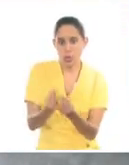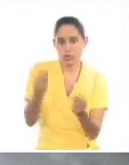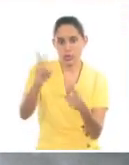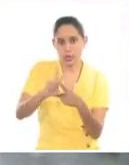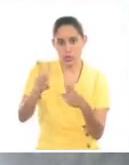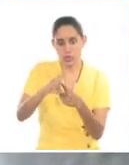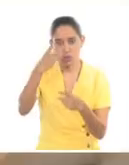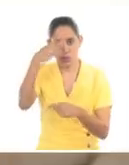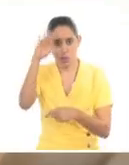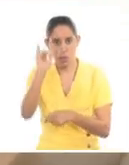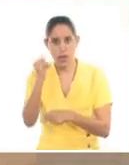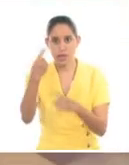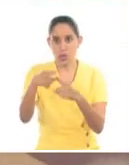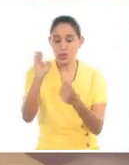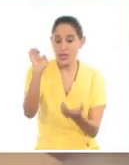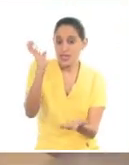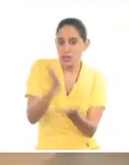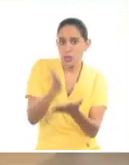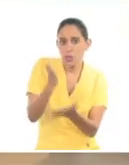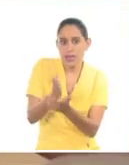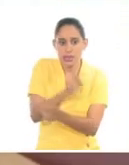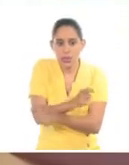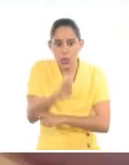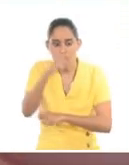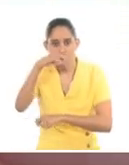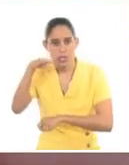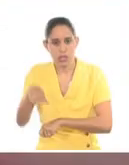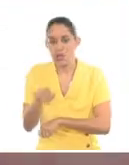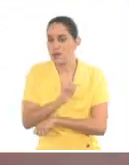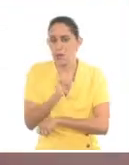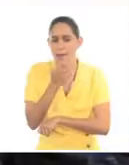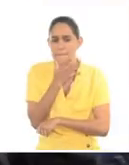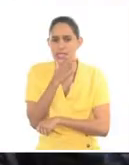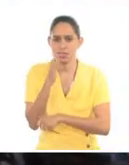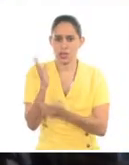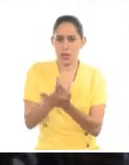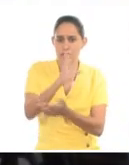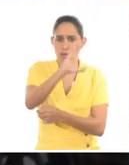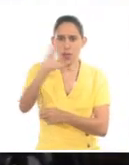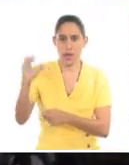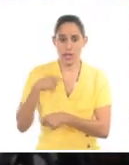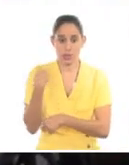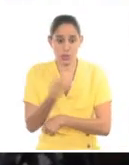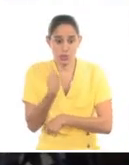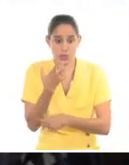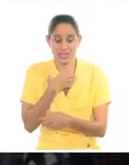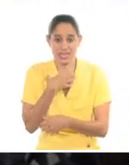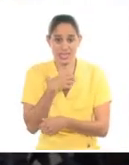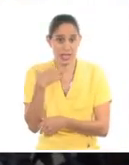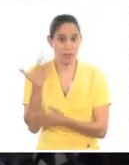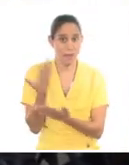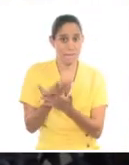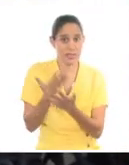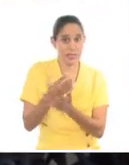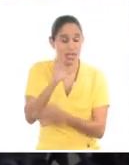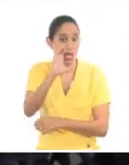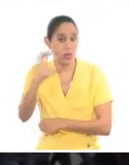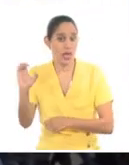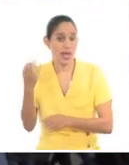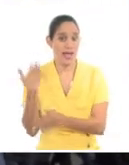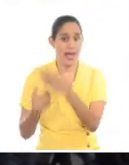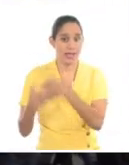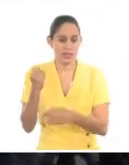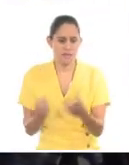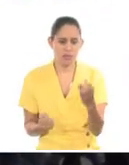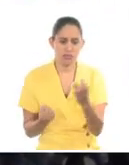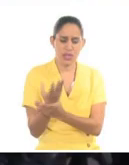produce materiales educativos y es también una escuela. Tenemos una academia que lleva fundada 5 años